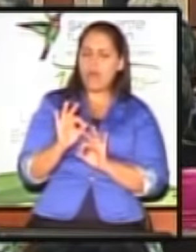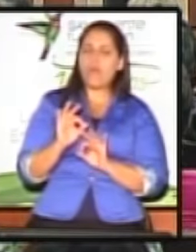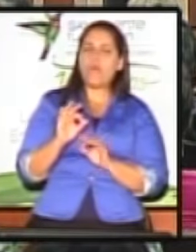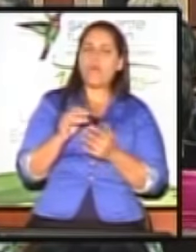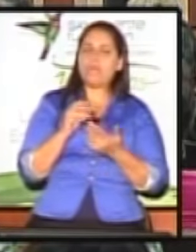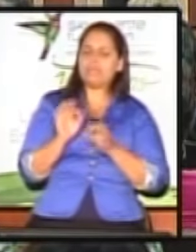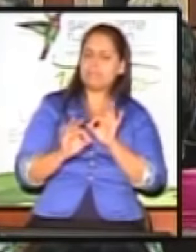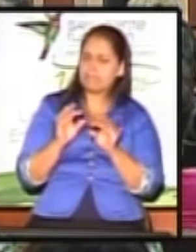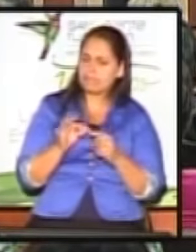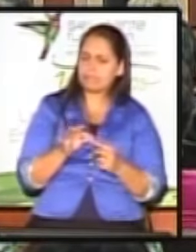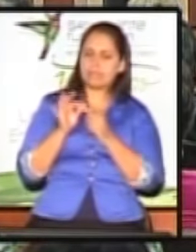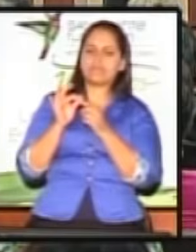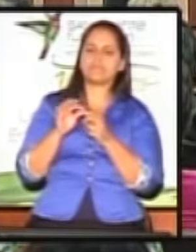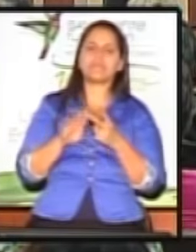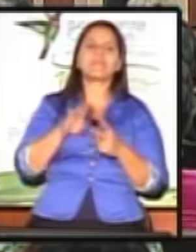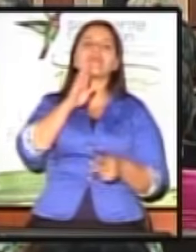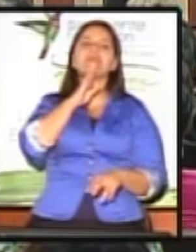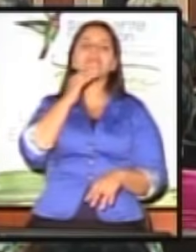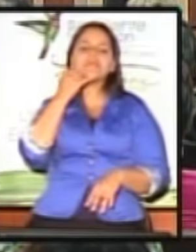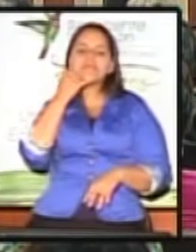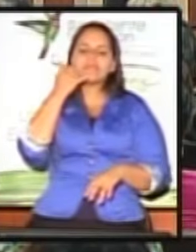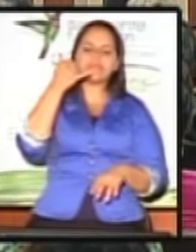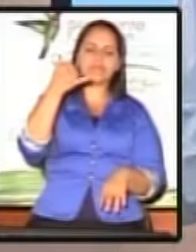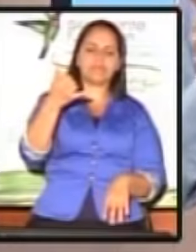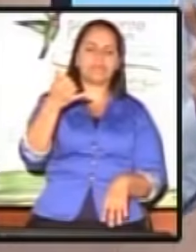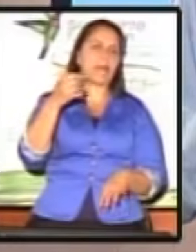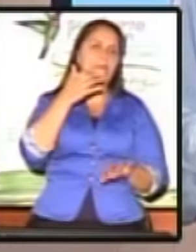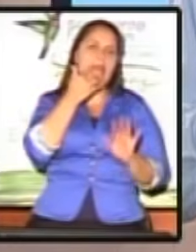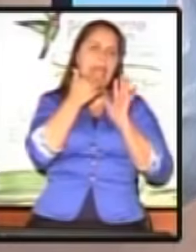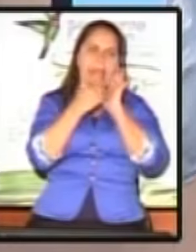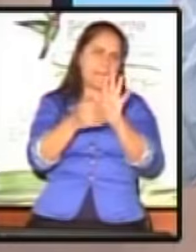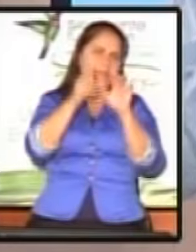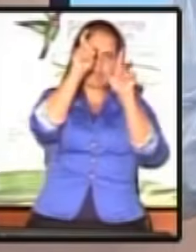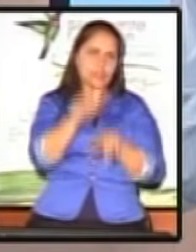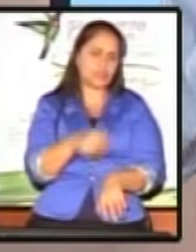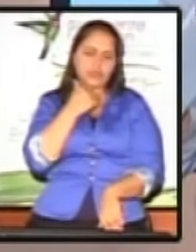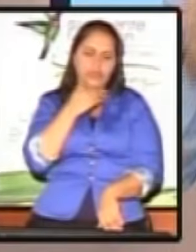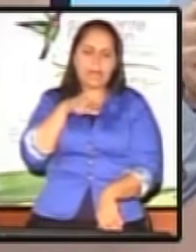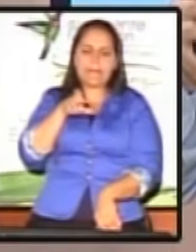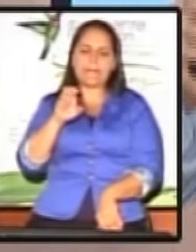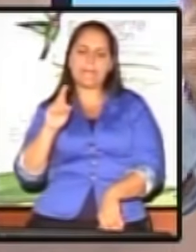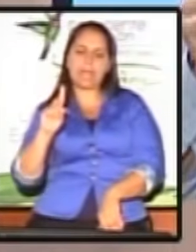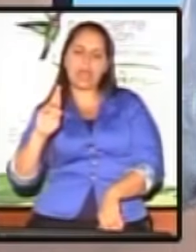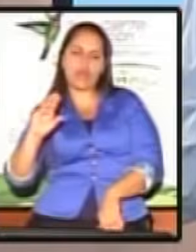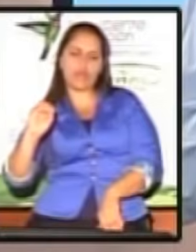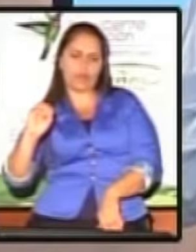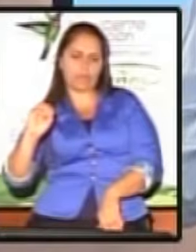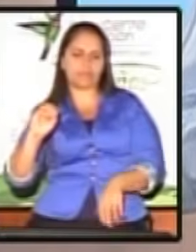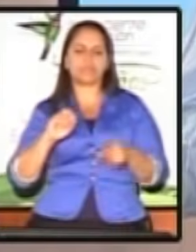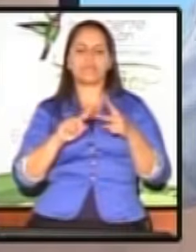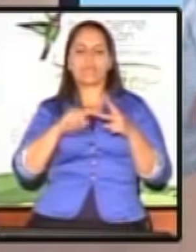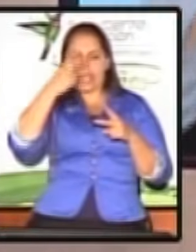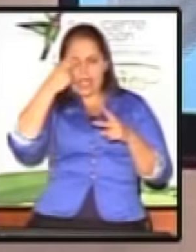siguiente: llama a don Pedro Restrepo, nombre hipotético, entran Rosa y Blanca, que son las hijas